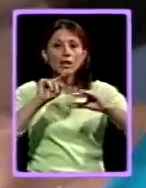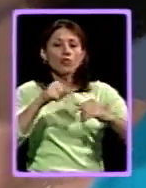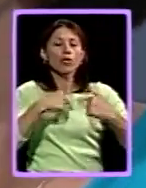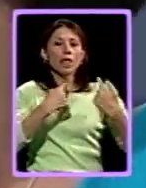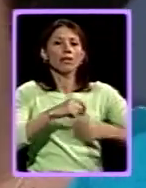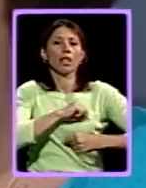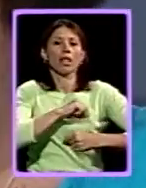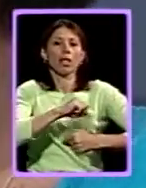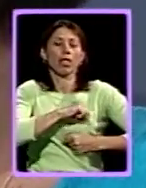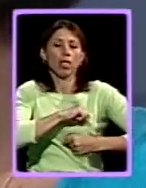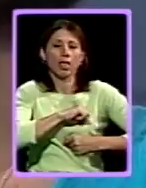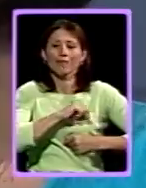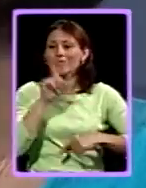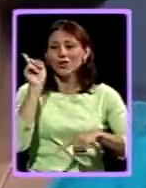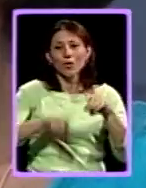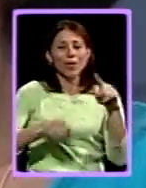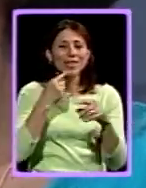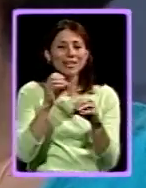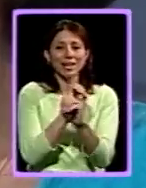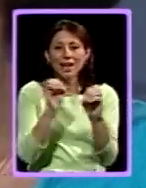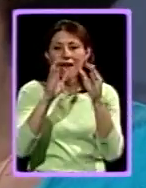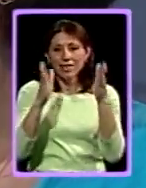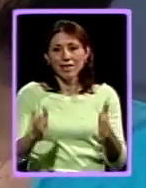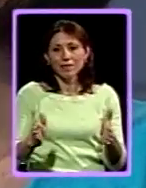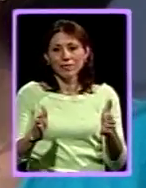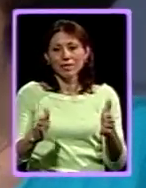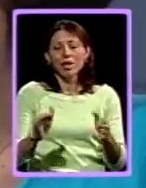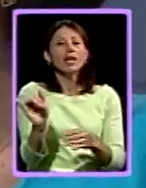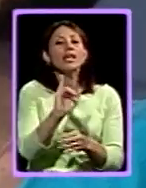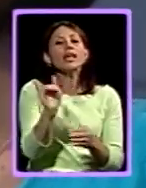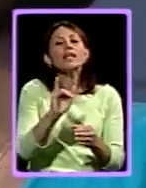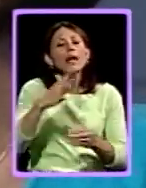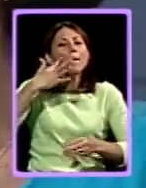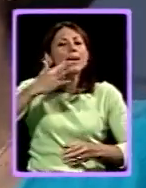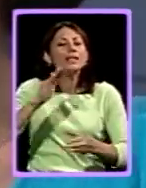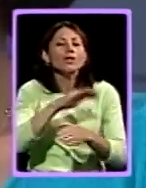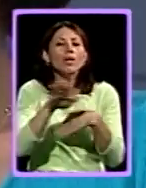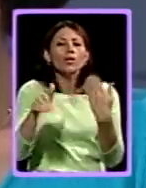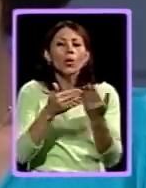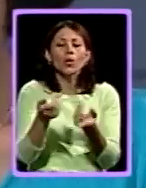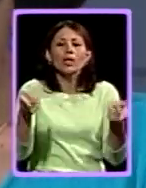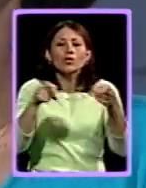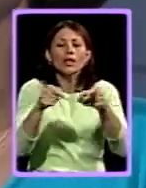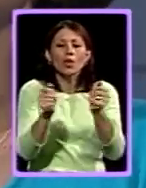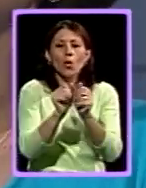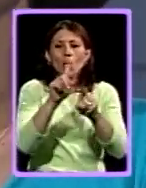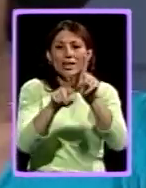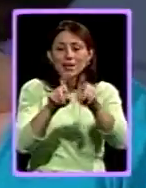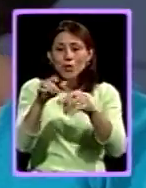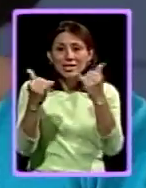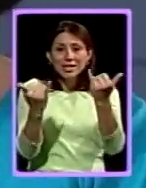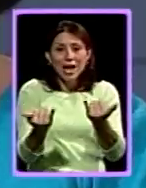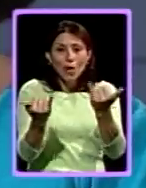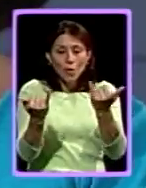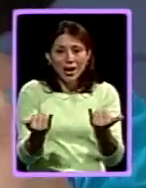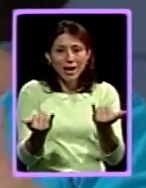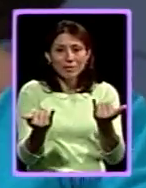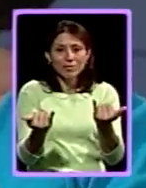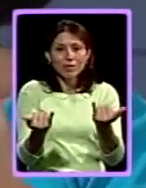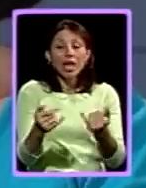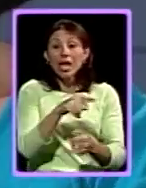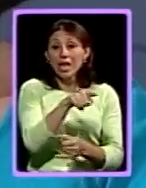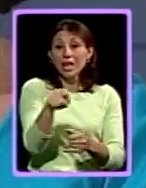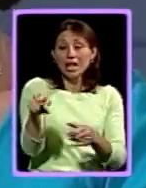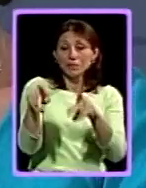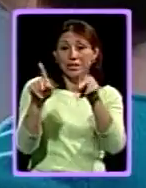lo puede decir y no se lo va a poder decir nadie. Y es un poco todo lo que ha sucedido con las encuestas ahora. Se nos ha dicho, se nos ha pedido que digamos